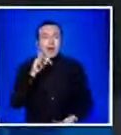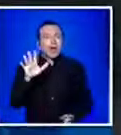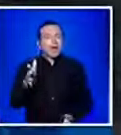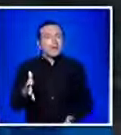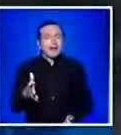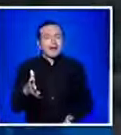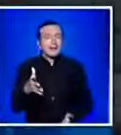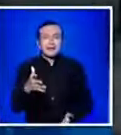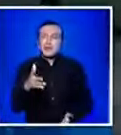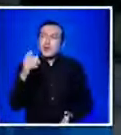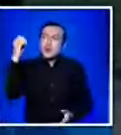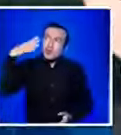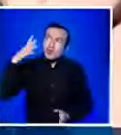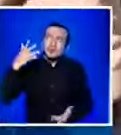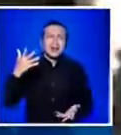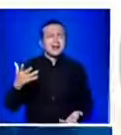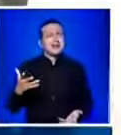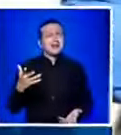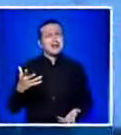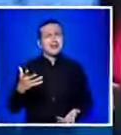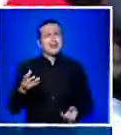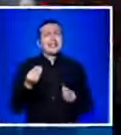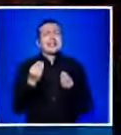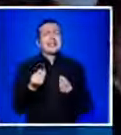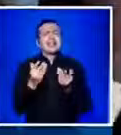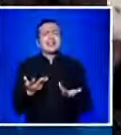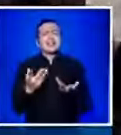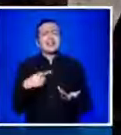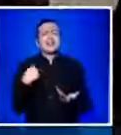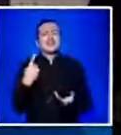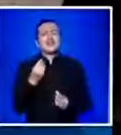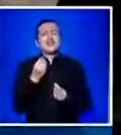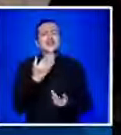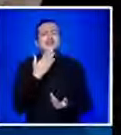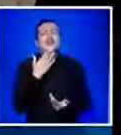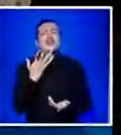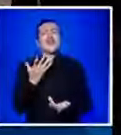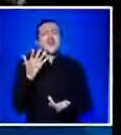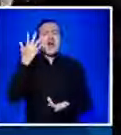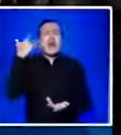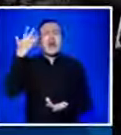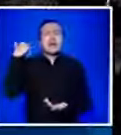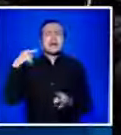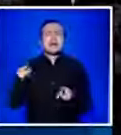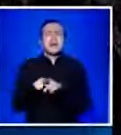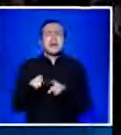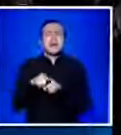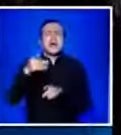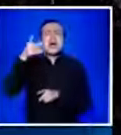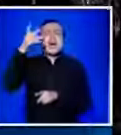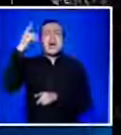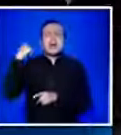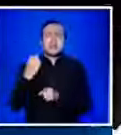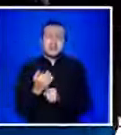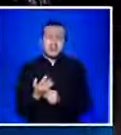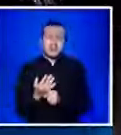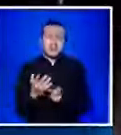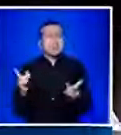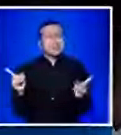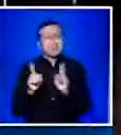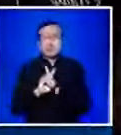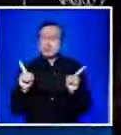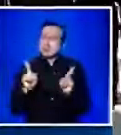no tengamos luz. ¿O qué quieren, que nosotros lleguemos al tiempo antiguo a estar con las velas? No es